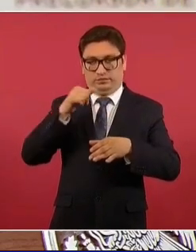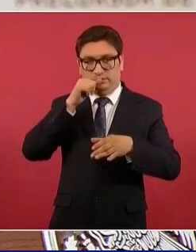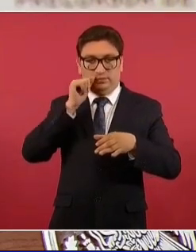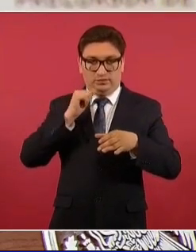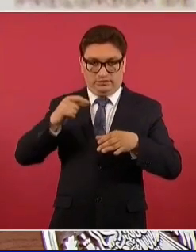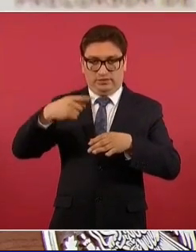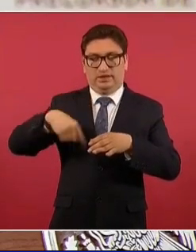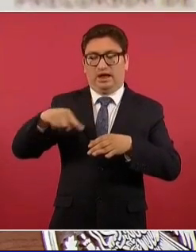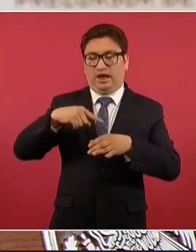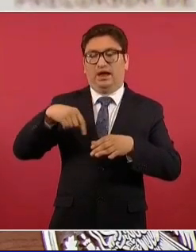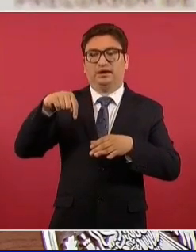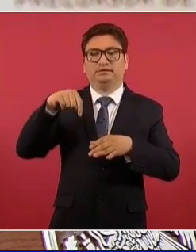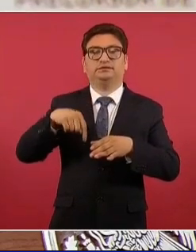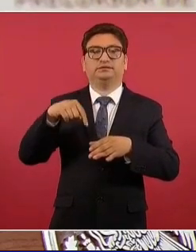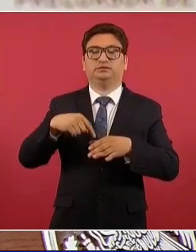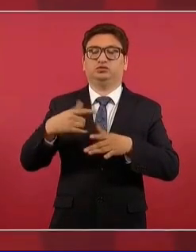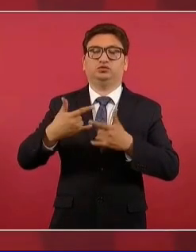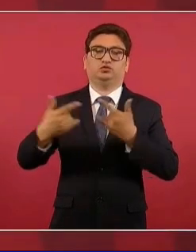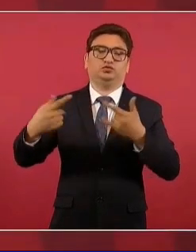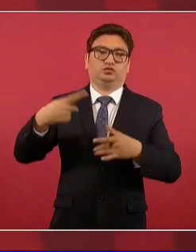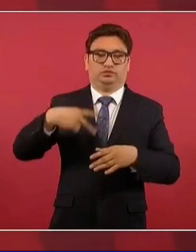en la historia de México.